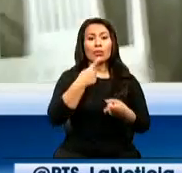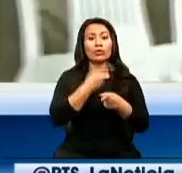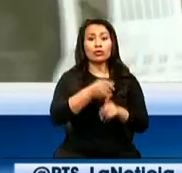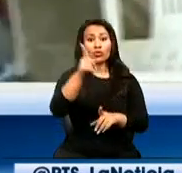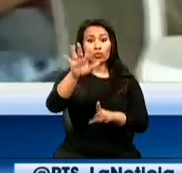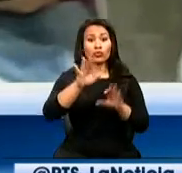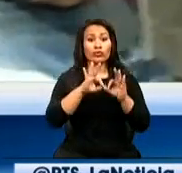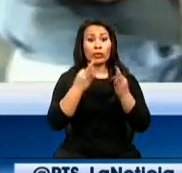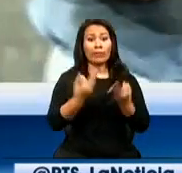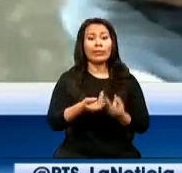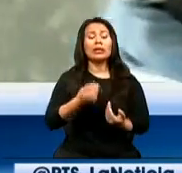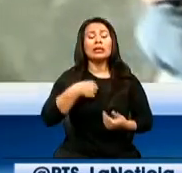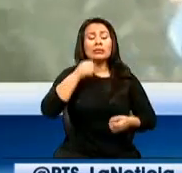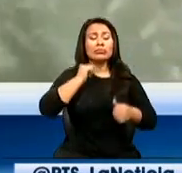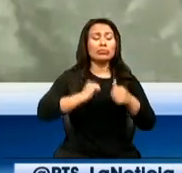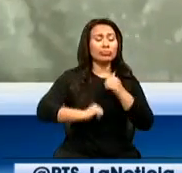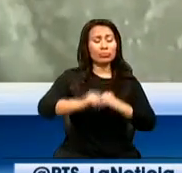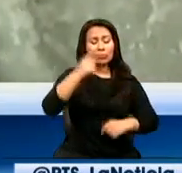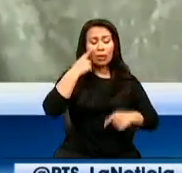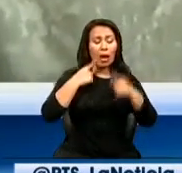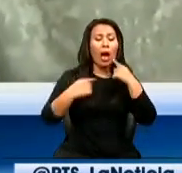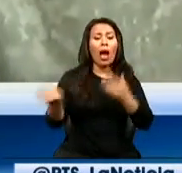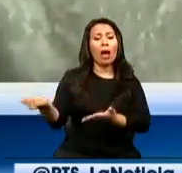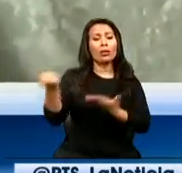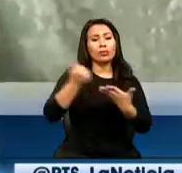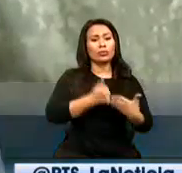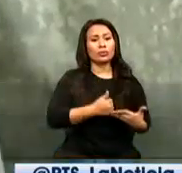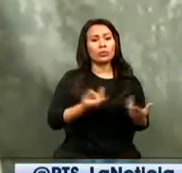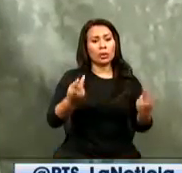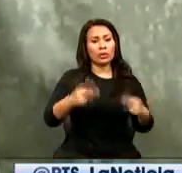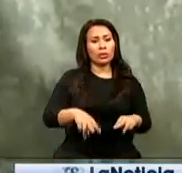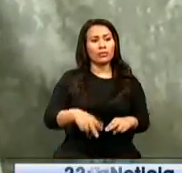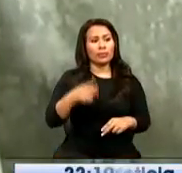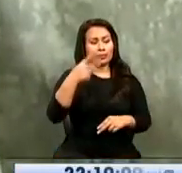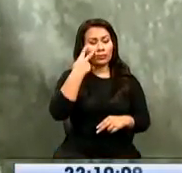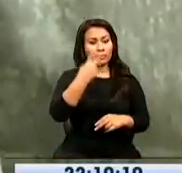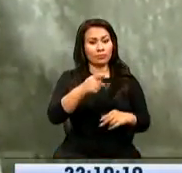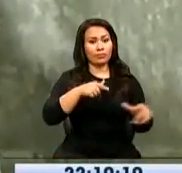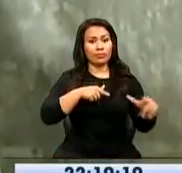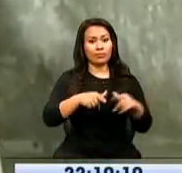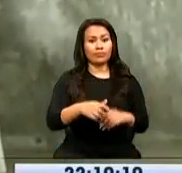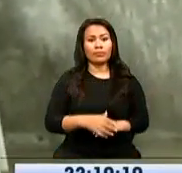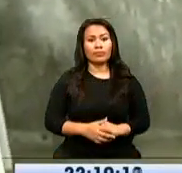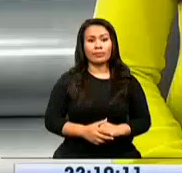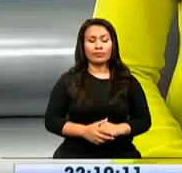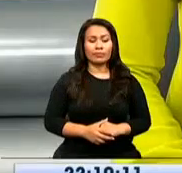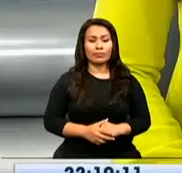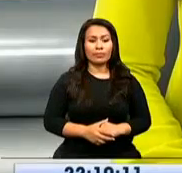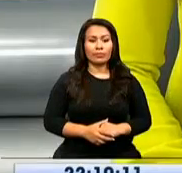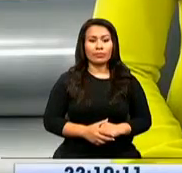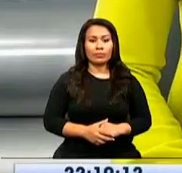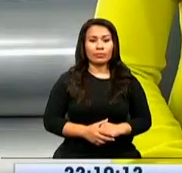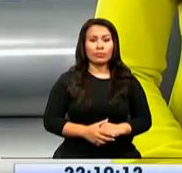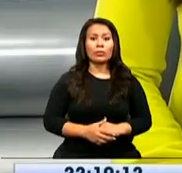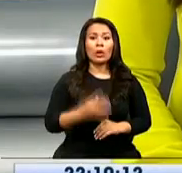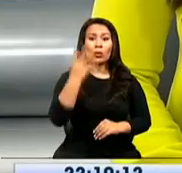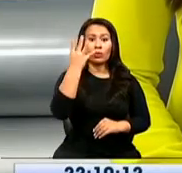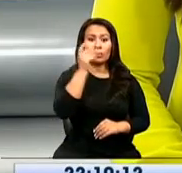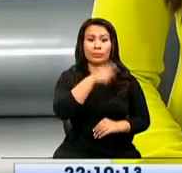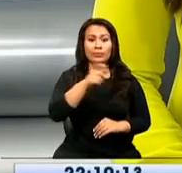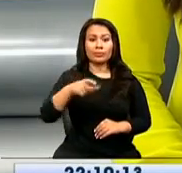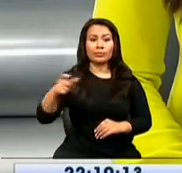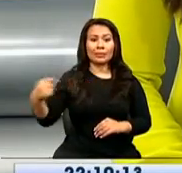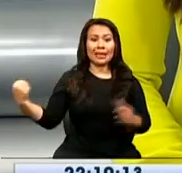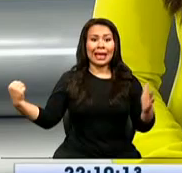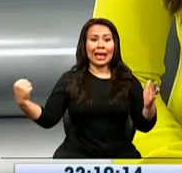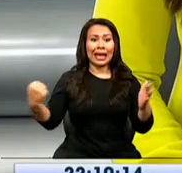familiares claman también por ayuda, informó Ítalo Ruiz. 4 personas